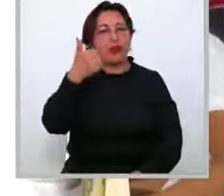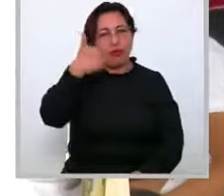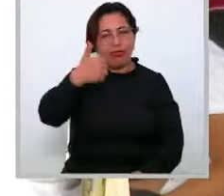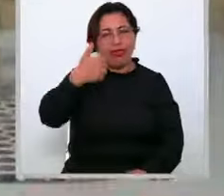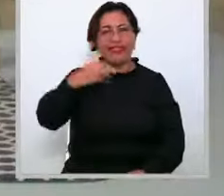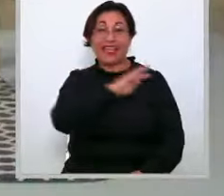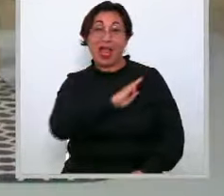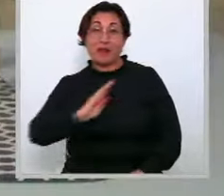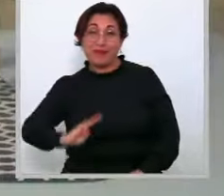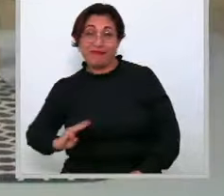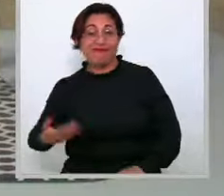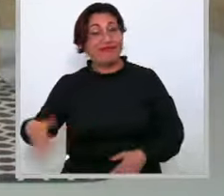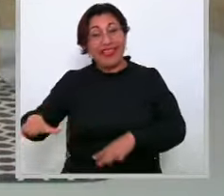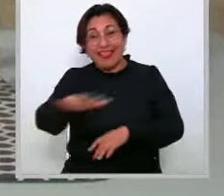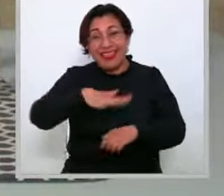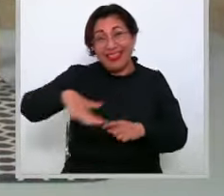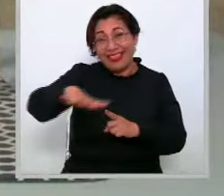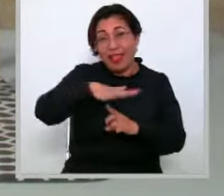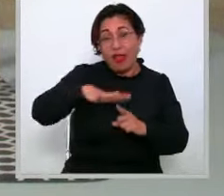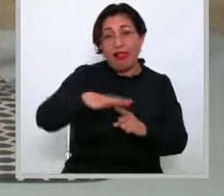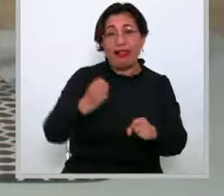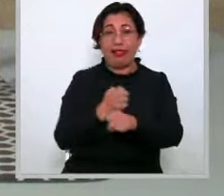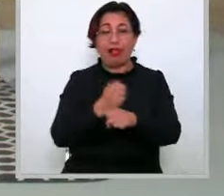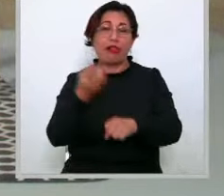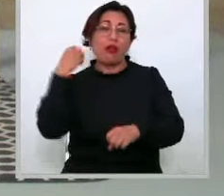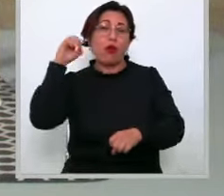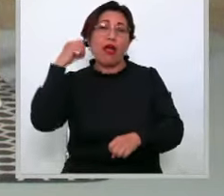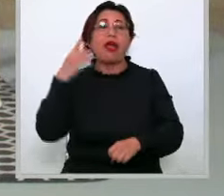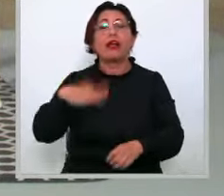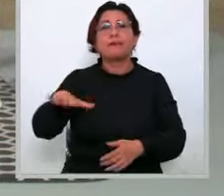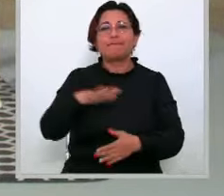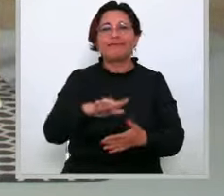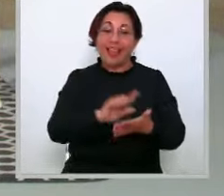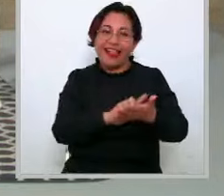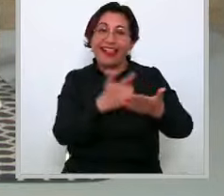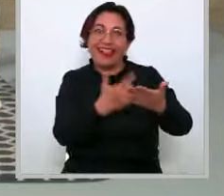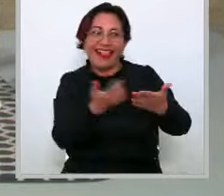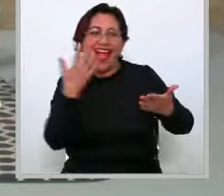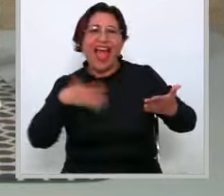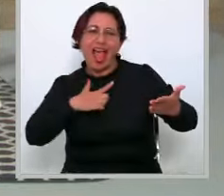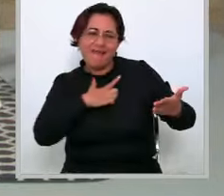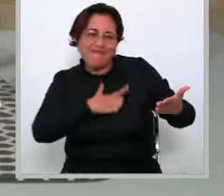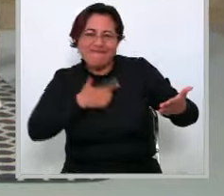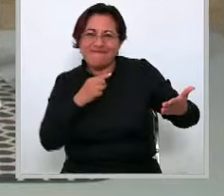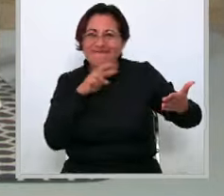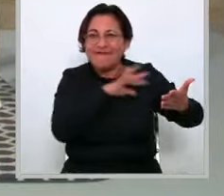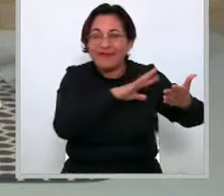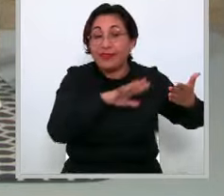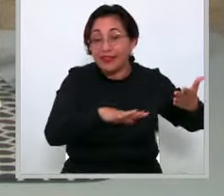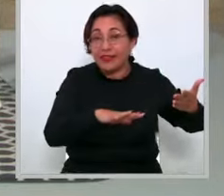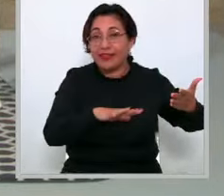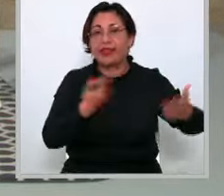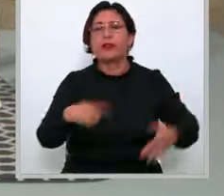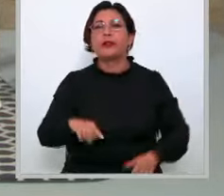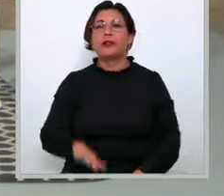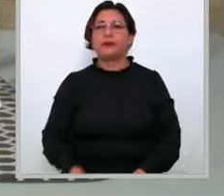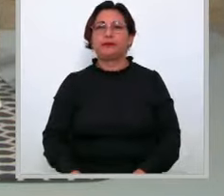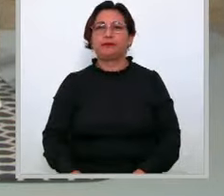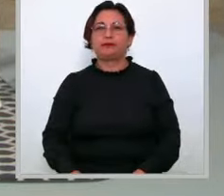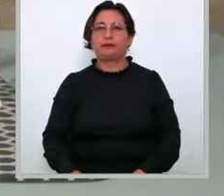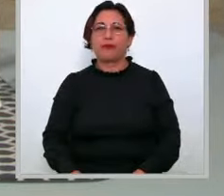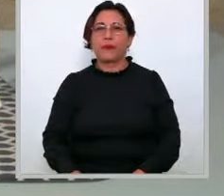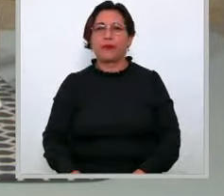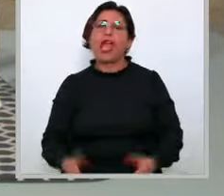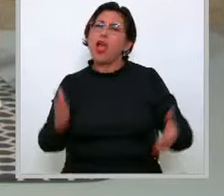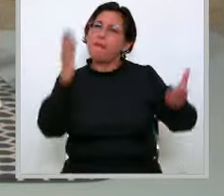¿no? Y vaya, que todo el estado de alguna otra forma es bueno que estemos fomentando la lectura. Igual, estamos conociendo que no solamente estamos llevando